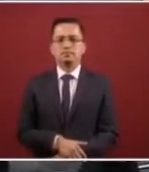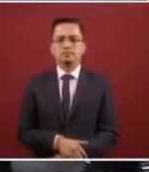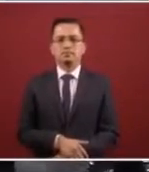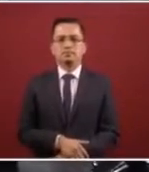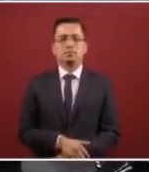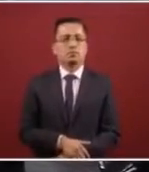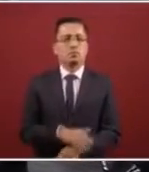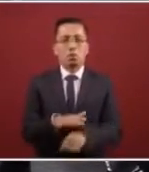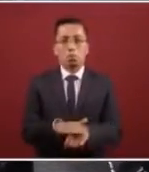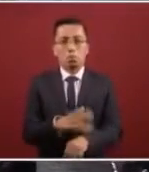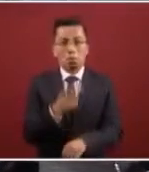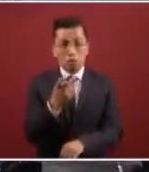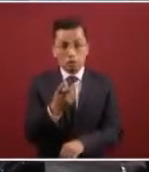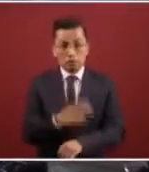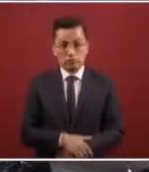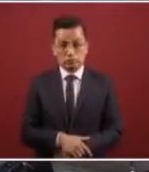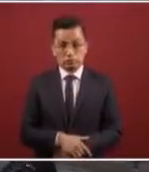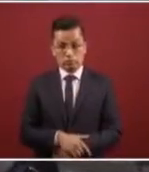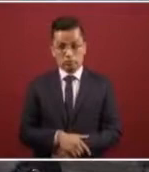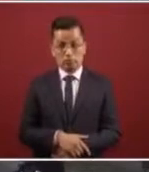no se van a entregar